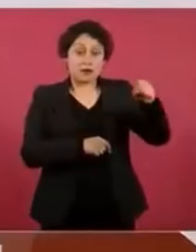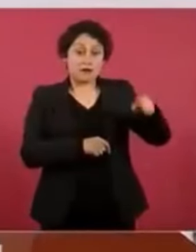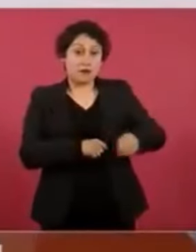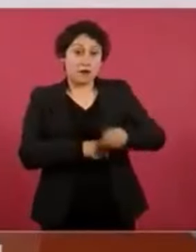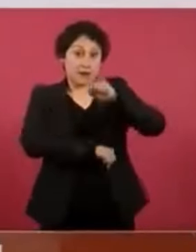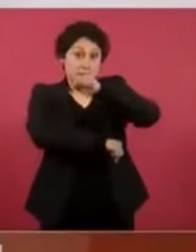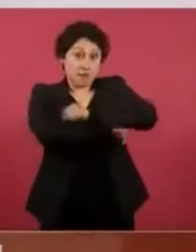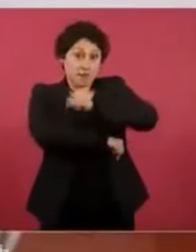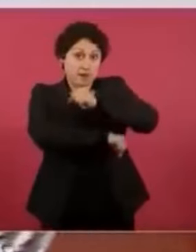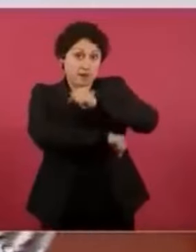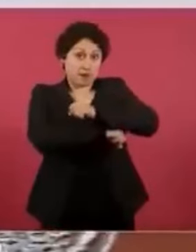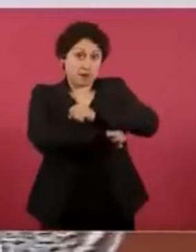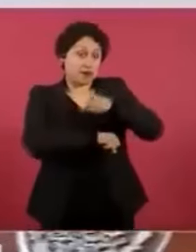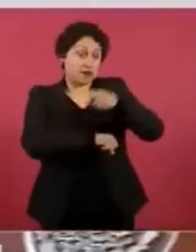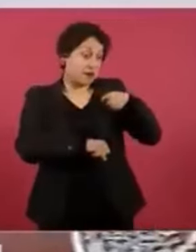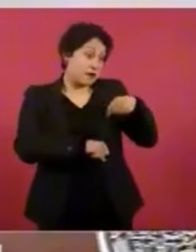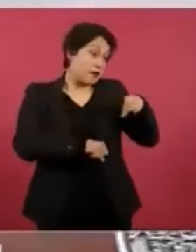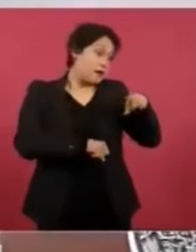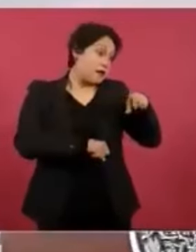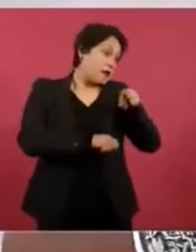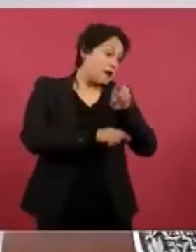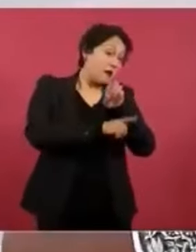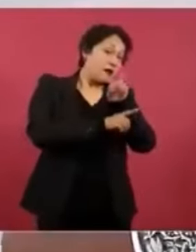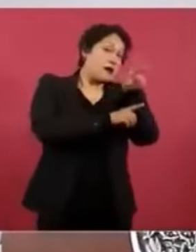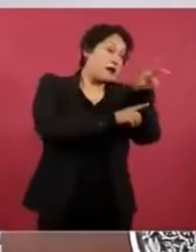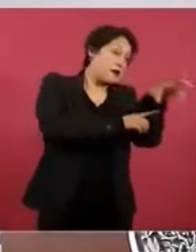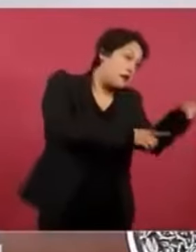ventana agarrar el documento